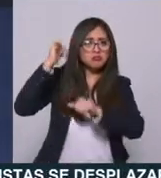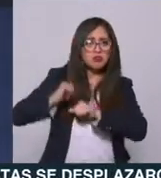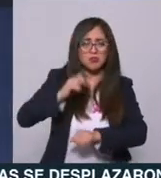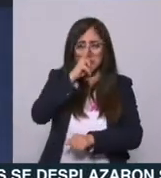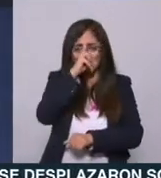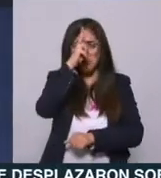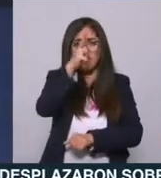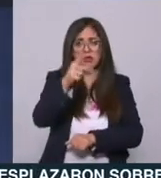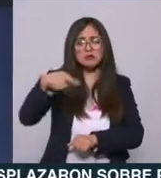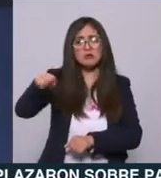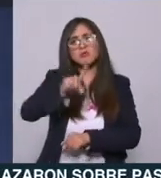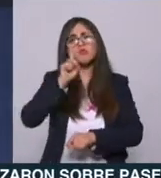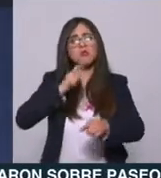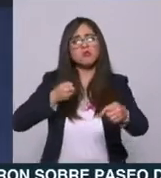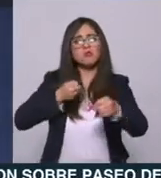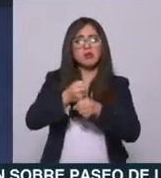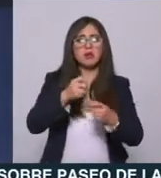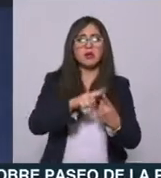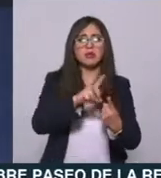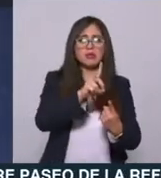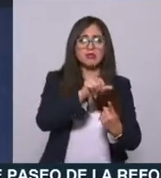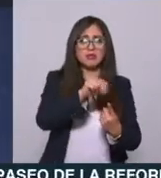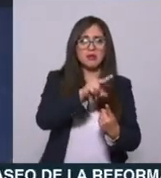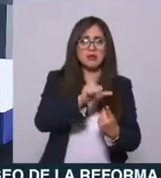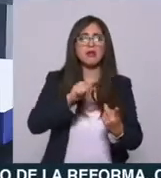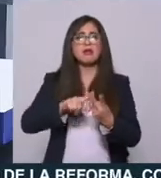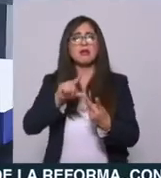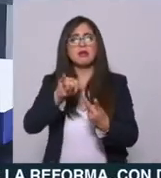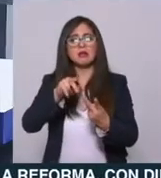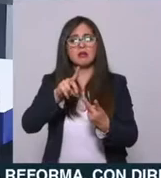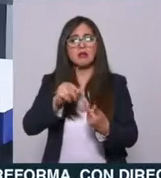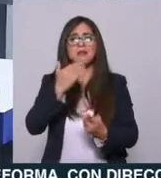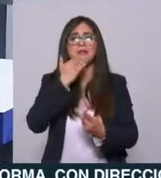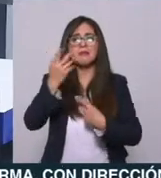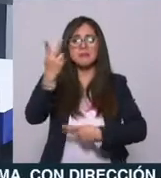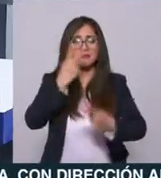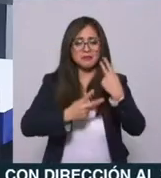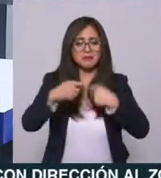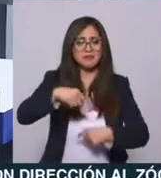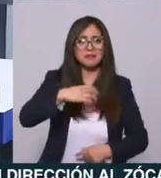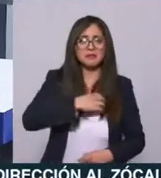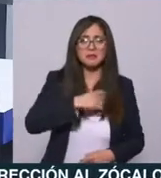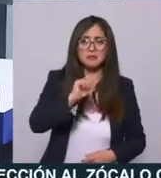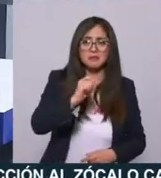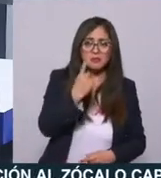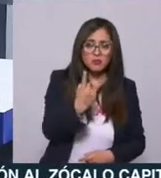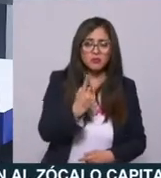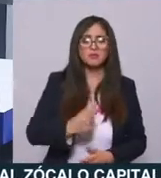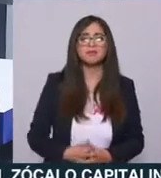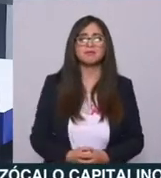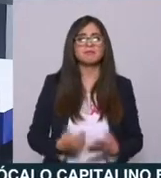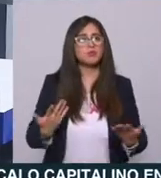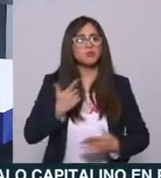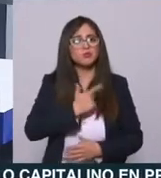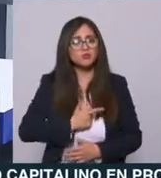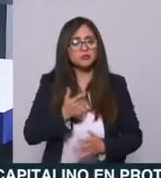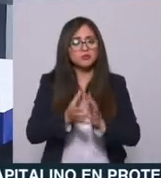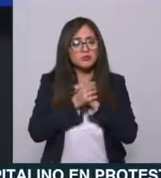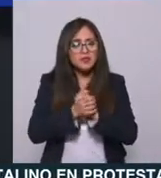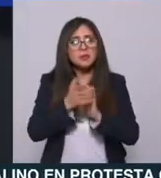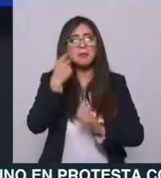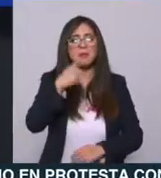fueron víctimas. Dania, Linda, bienvenidas a Capital 21. Me da mucho gusto saludarlas, me da mucha pena, mucho coraje,